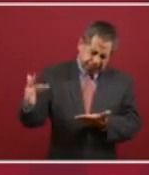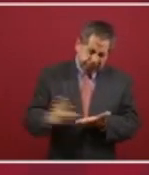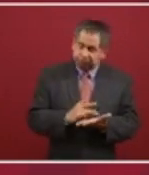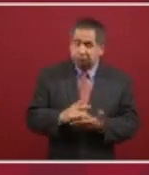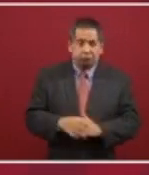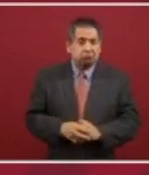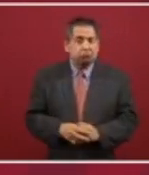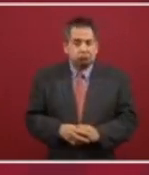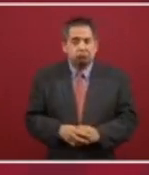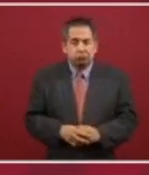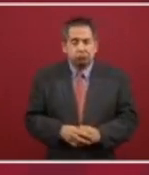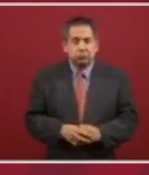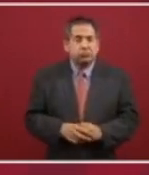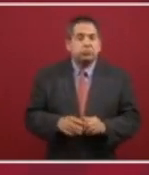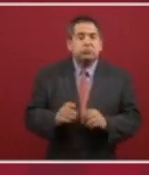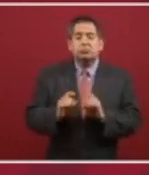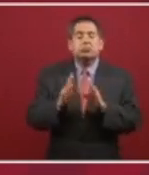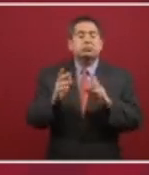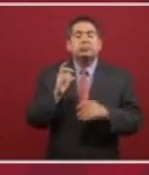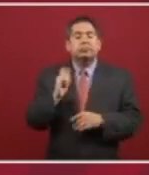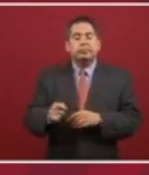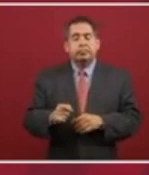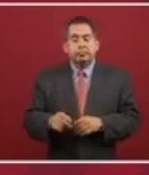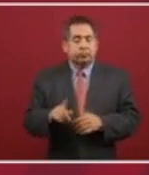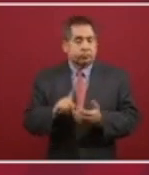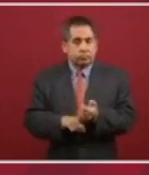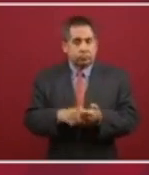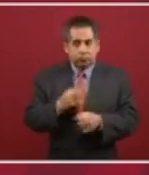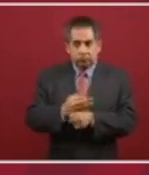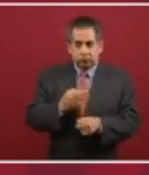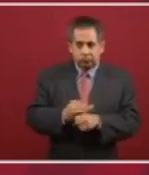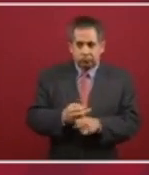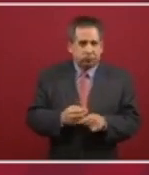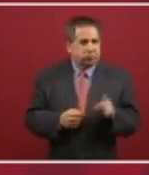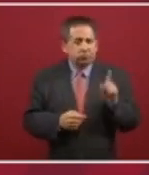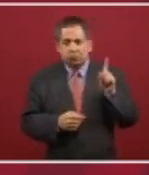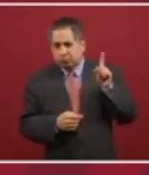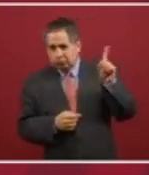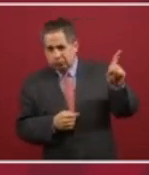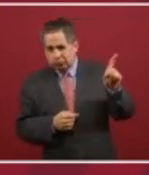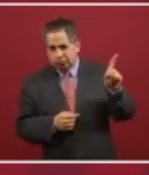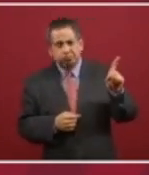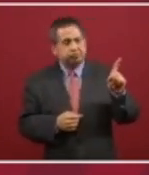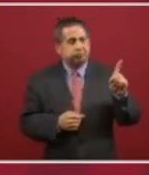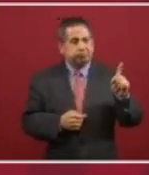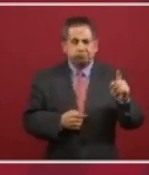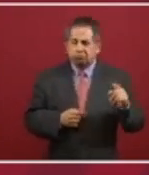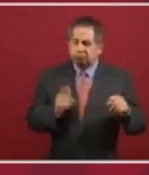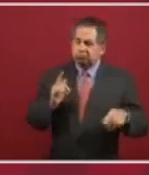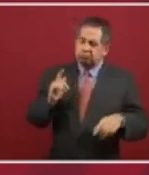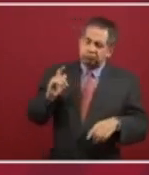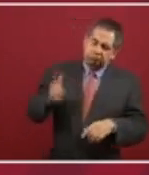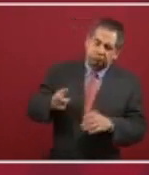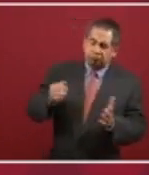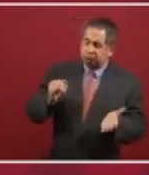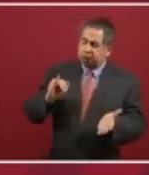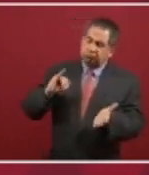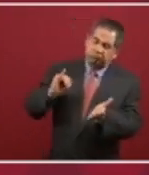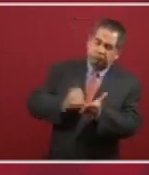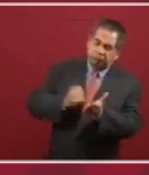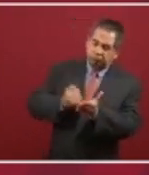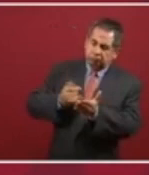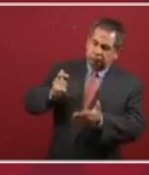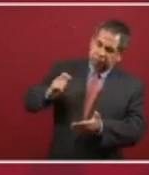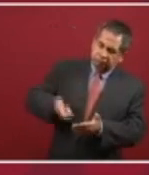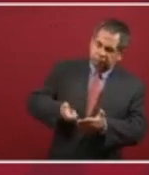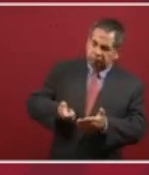frente a esta intención de poner tarifas a las mercancías